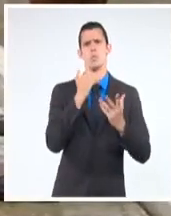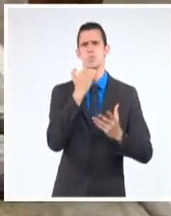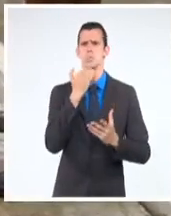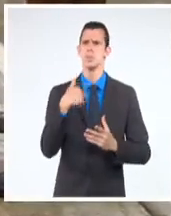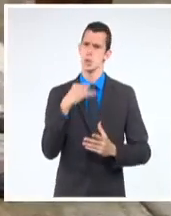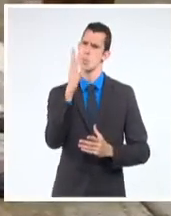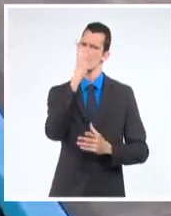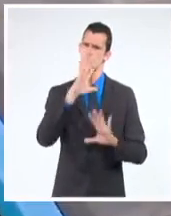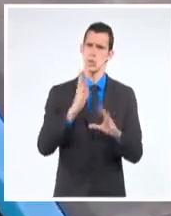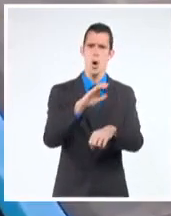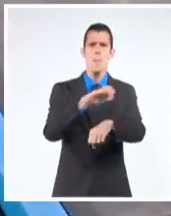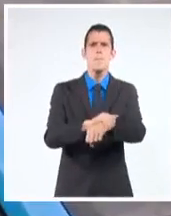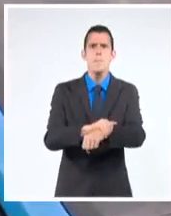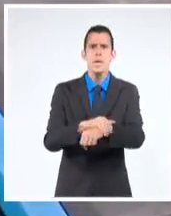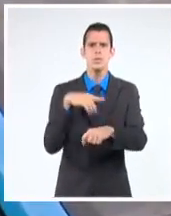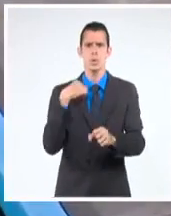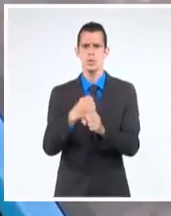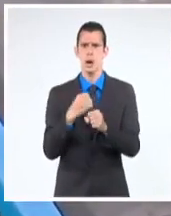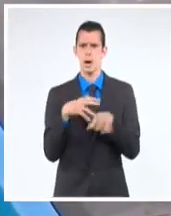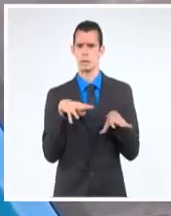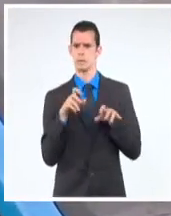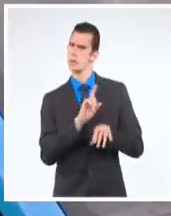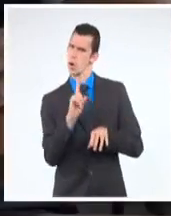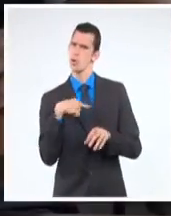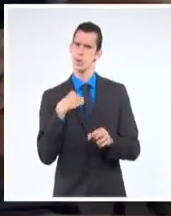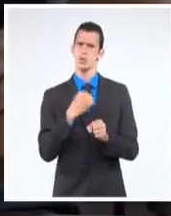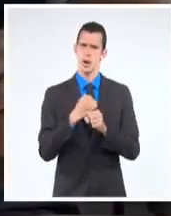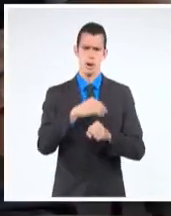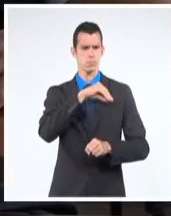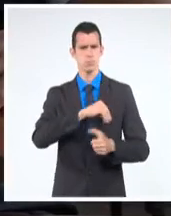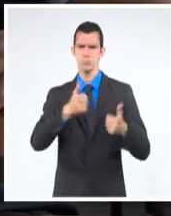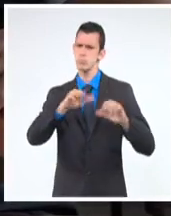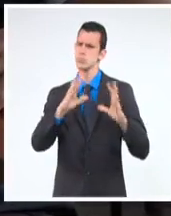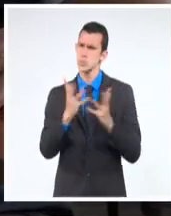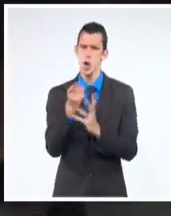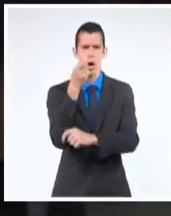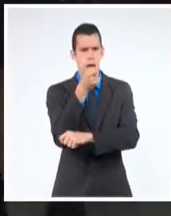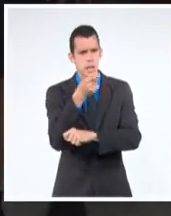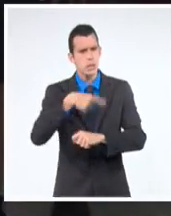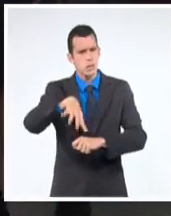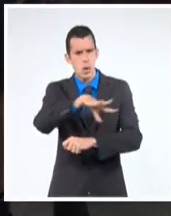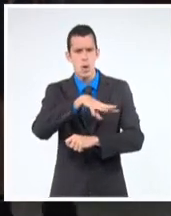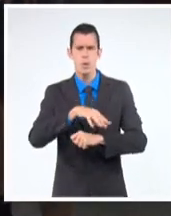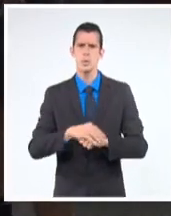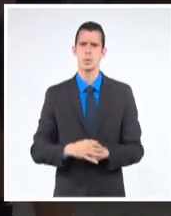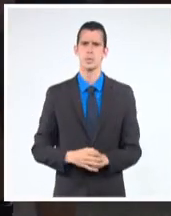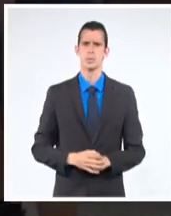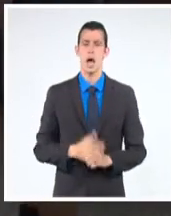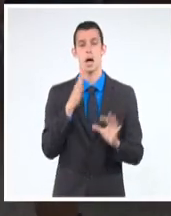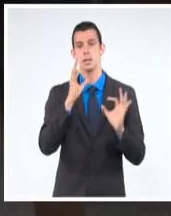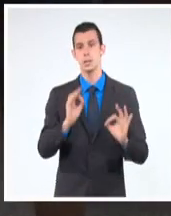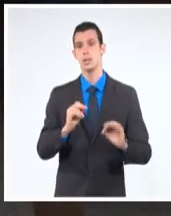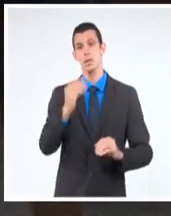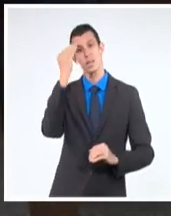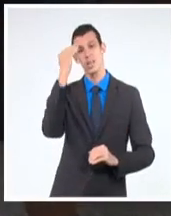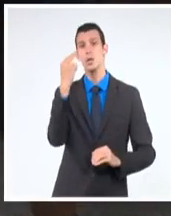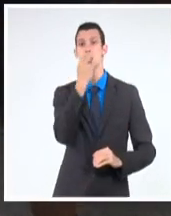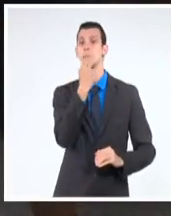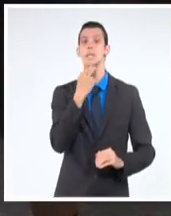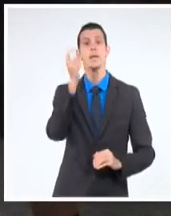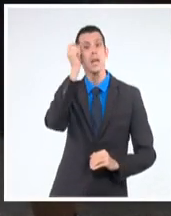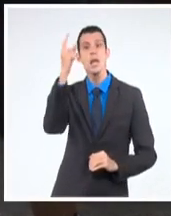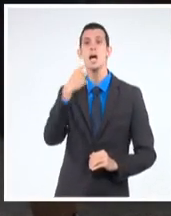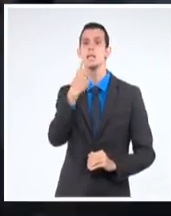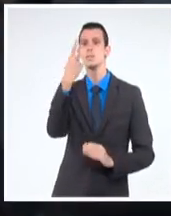de la revolución, el tema penitenciario es una de sus prioridades. El concepto martiano de que educar es depositar en